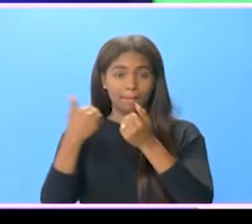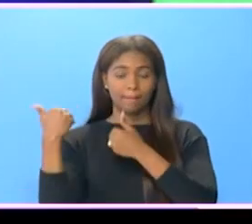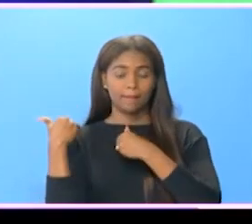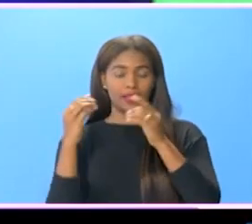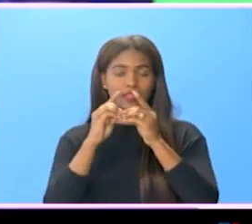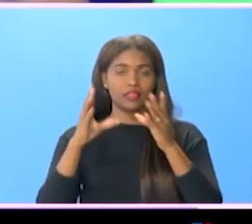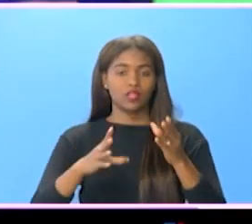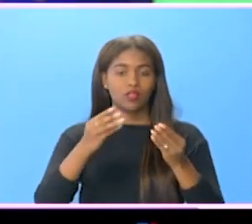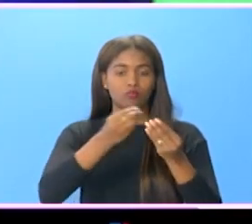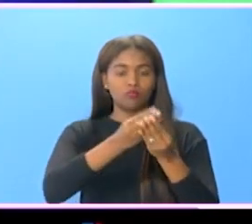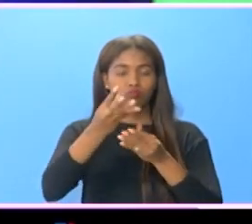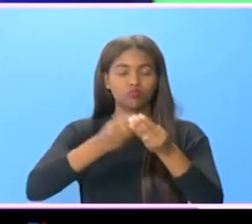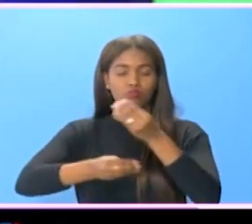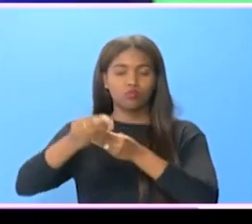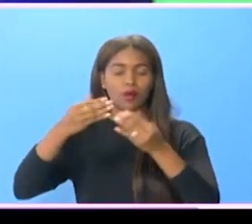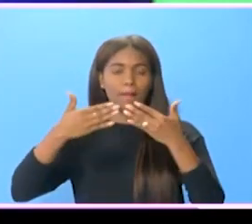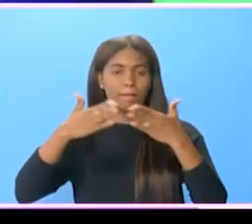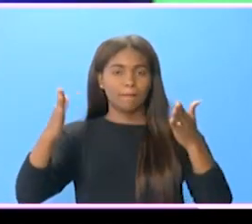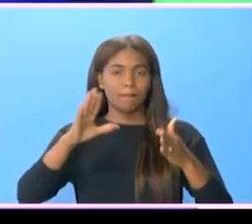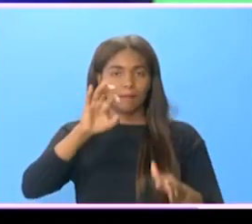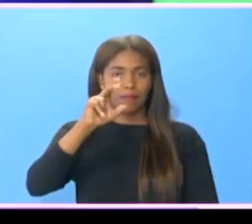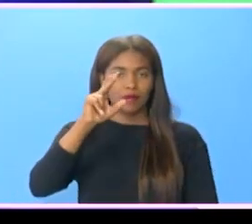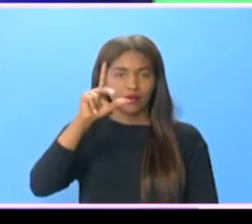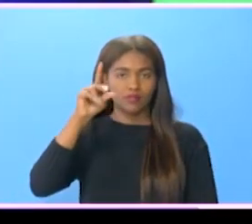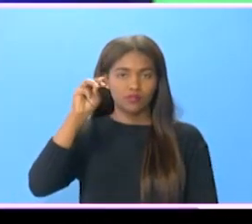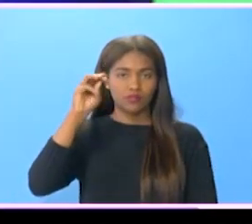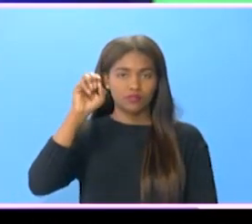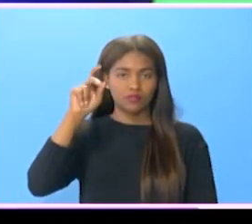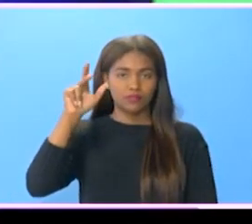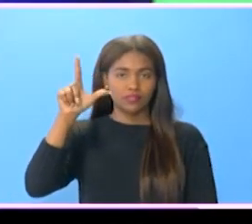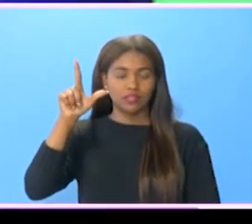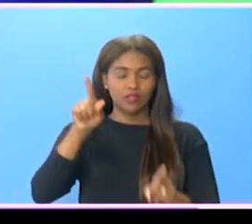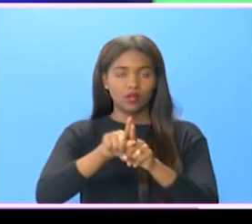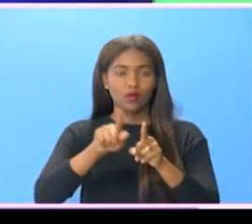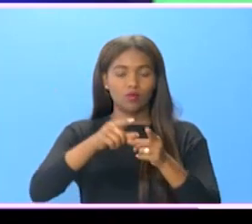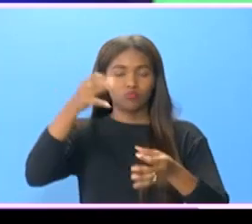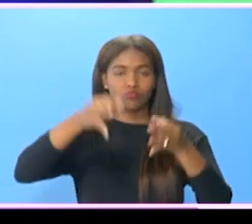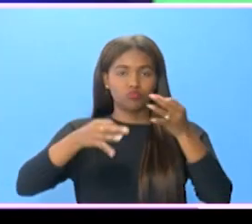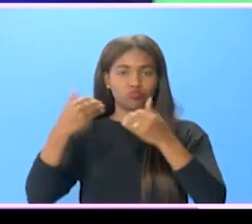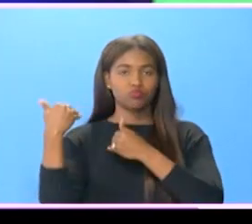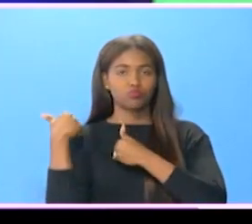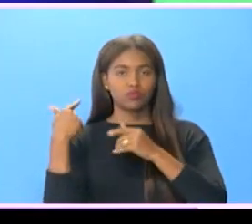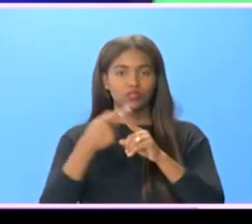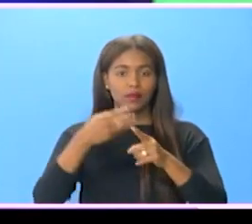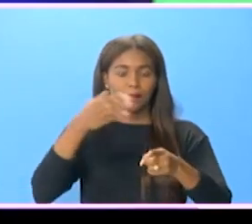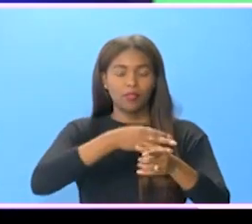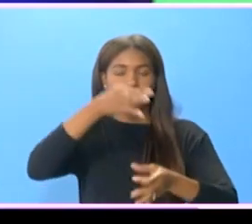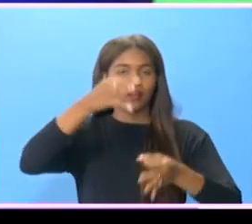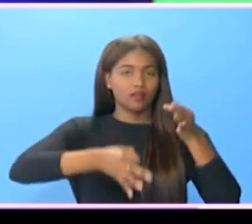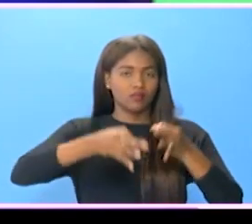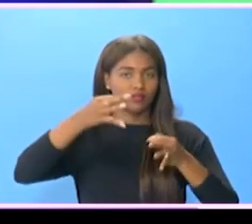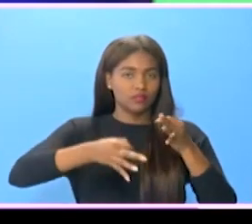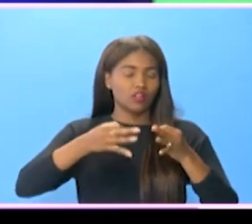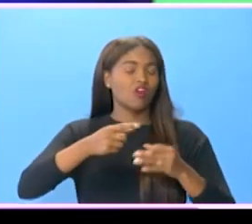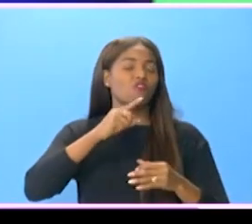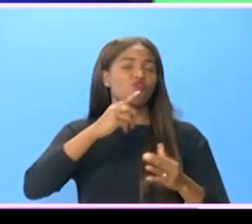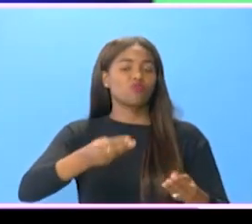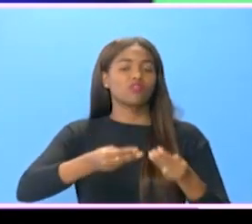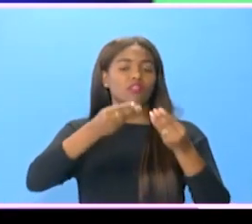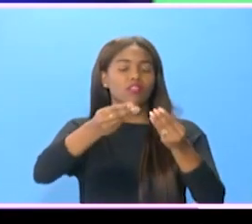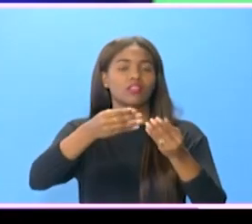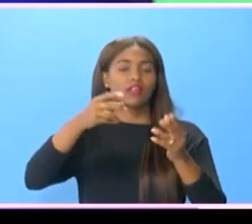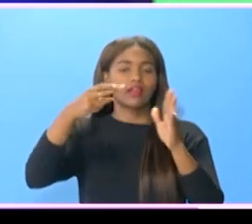director de Contrataciones Públicas, Carlos Pimentel, y la Consultoría Jurídica del Poder Ejecutivo, fue creado